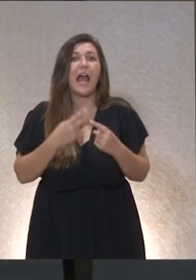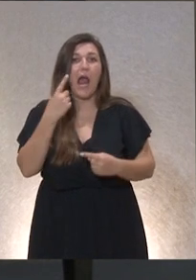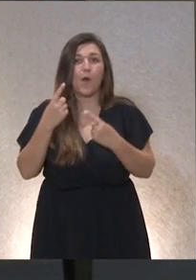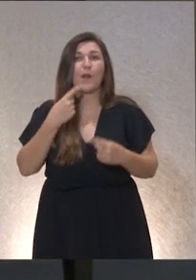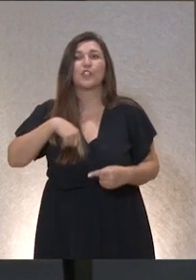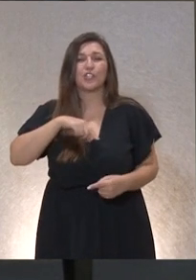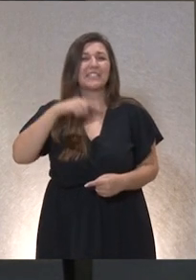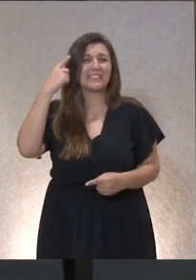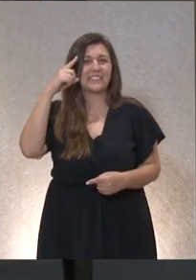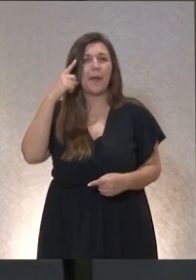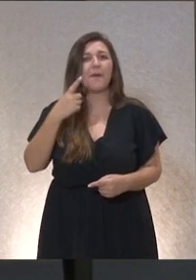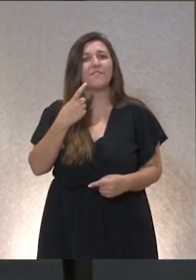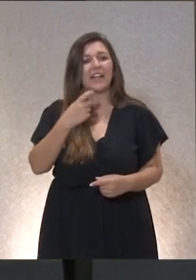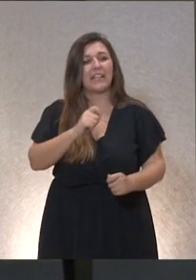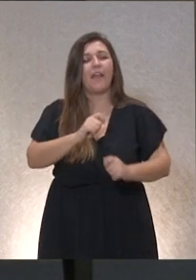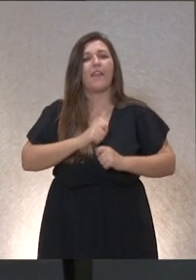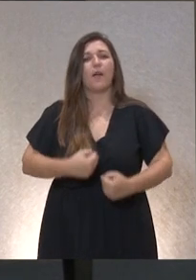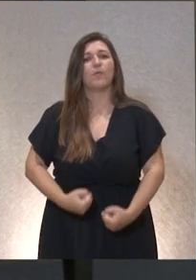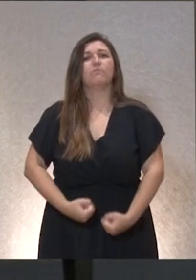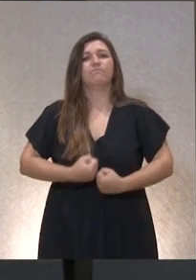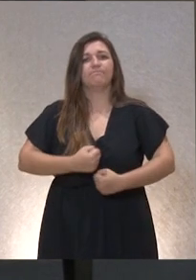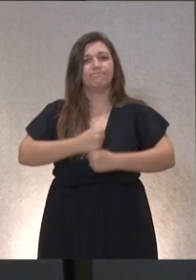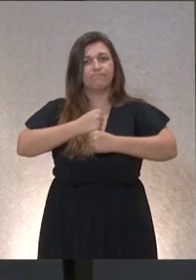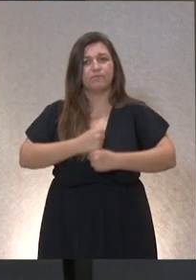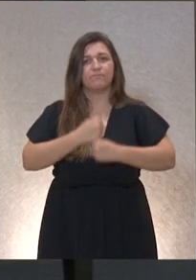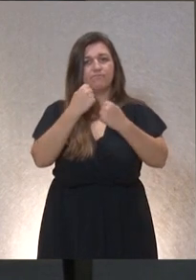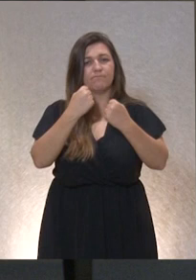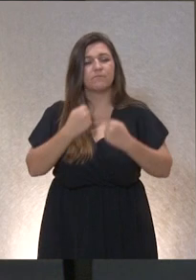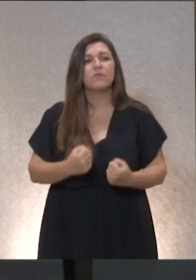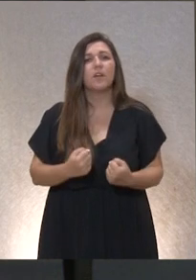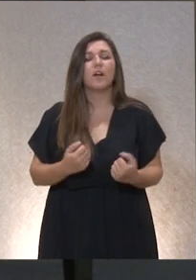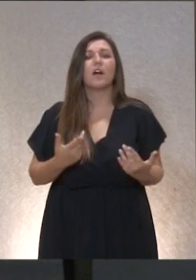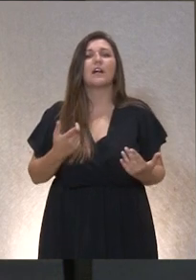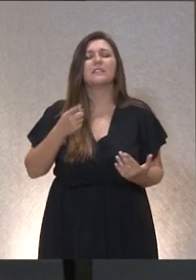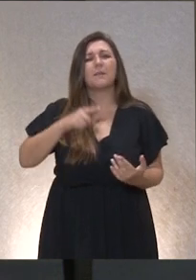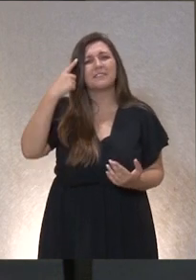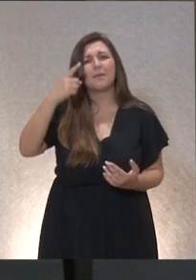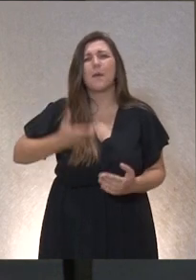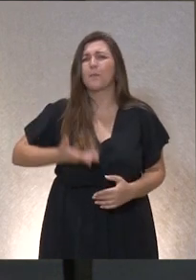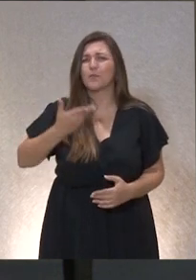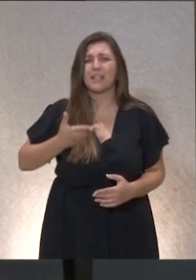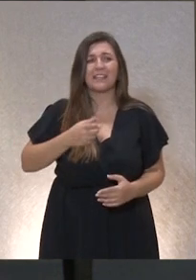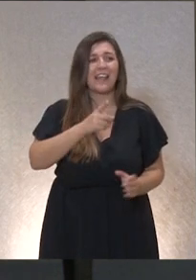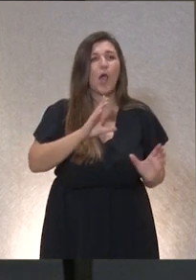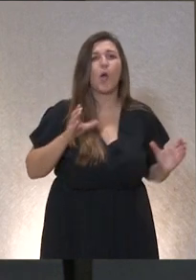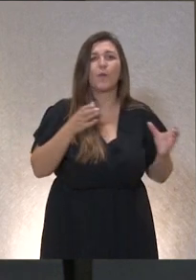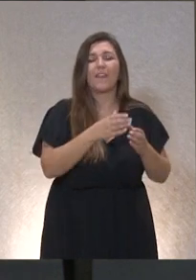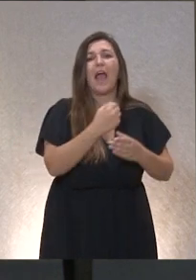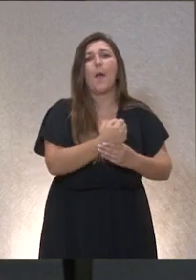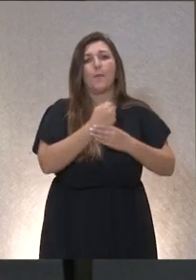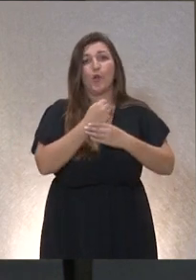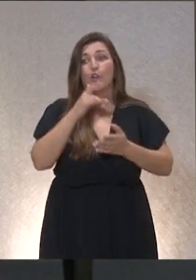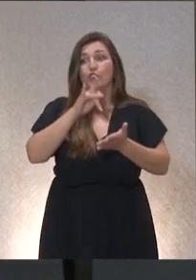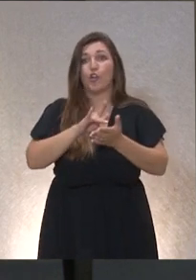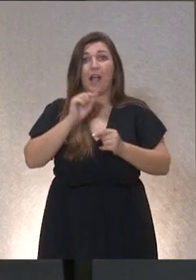sabíamos pero que afianzamos nos dimos cuenta de que era muy importante contar con el apoyo de la comunidad en el momento de